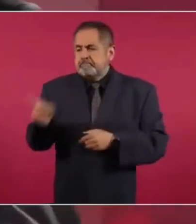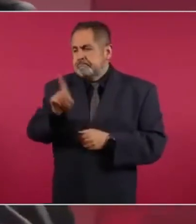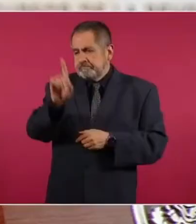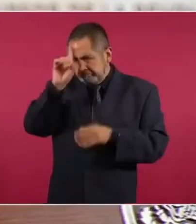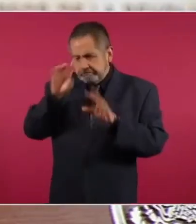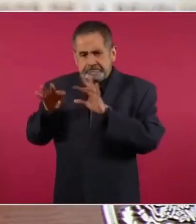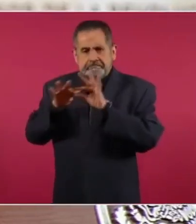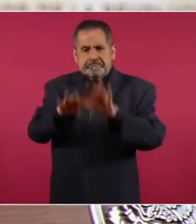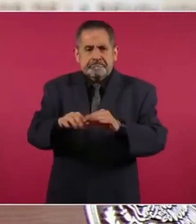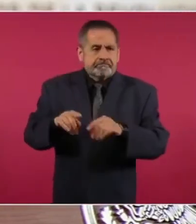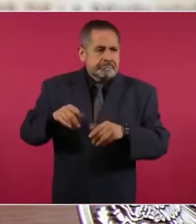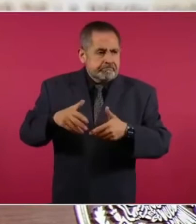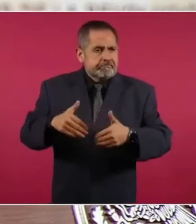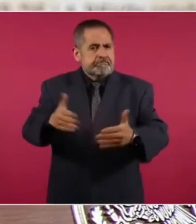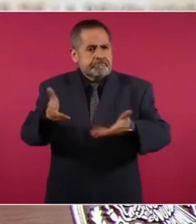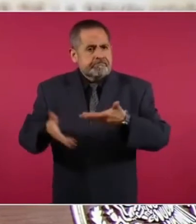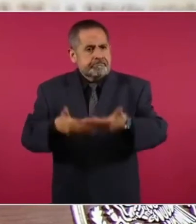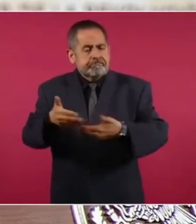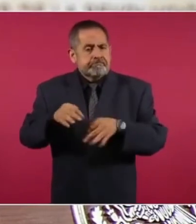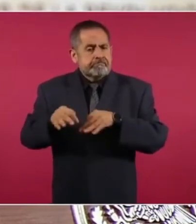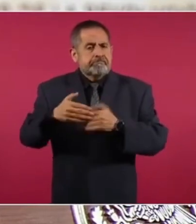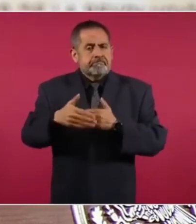recomendamos.